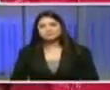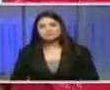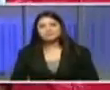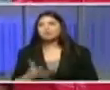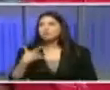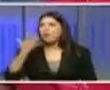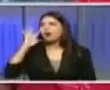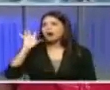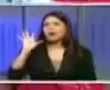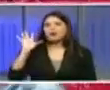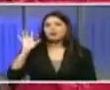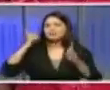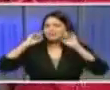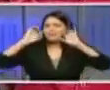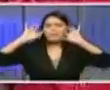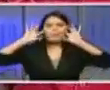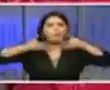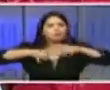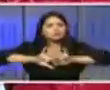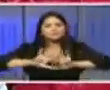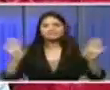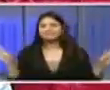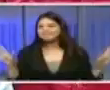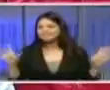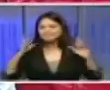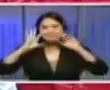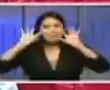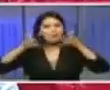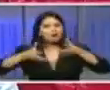Creo que perdió la chaveta.